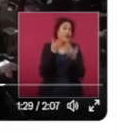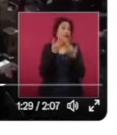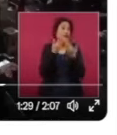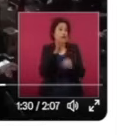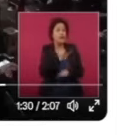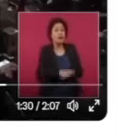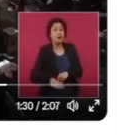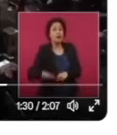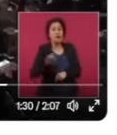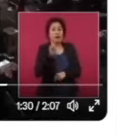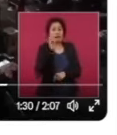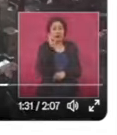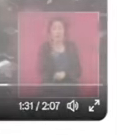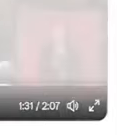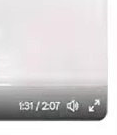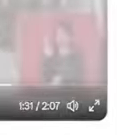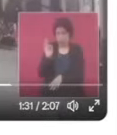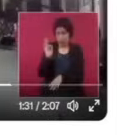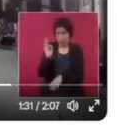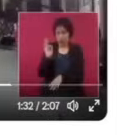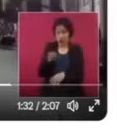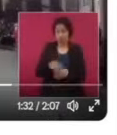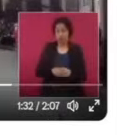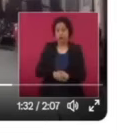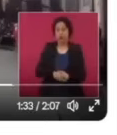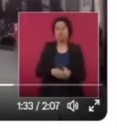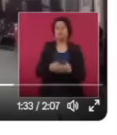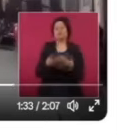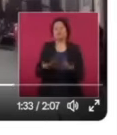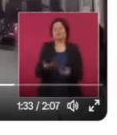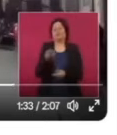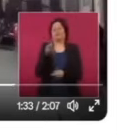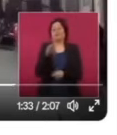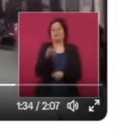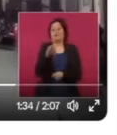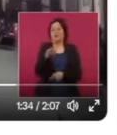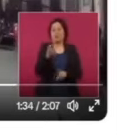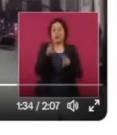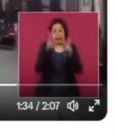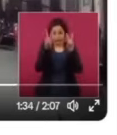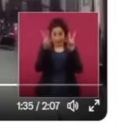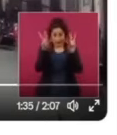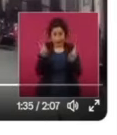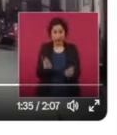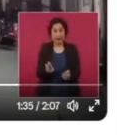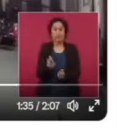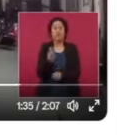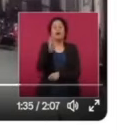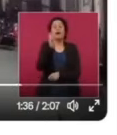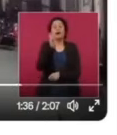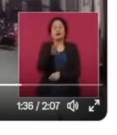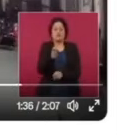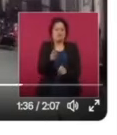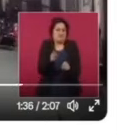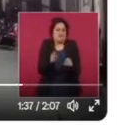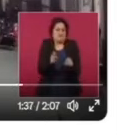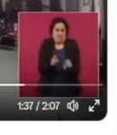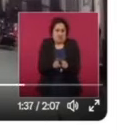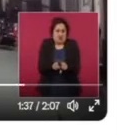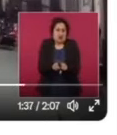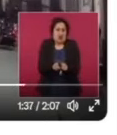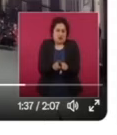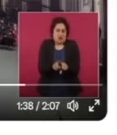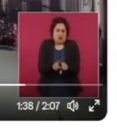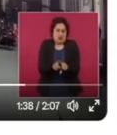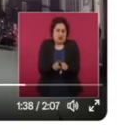es optar entre inconvenientes. Además, es un asunto también que tiene que ver con la profesión de